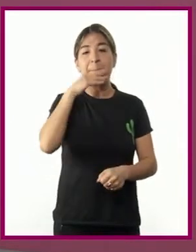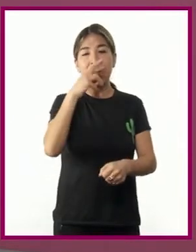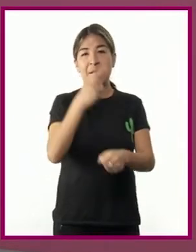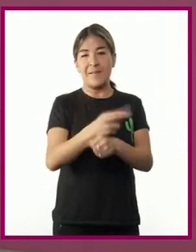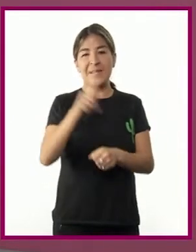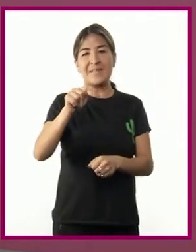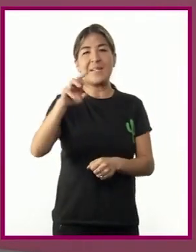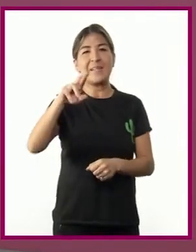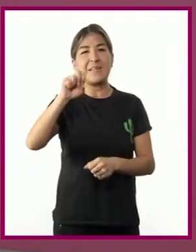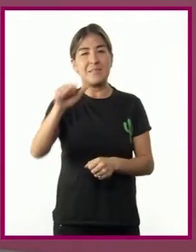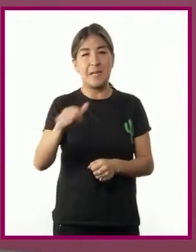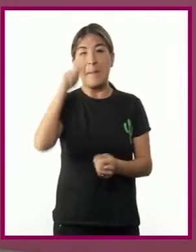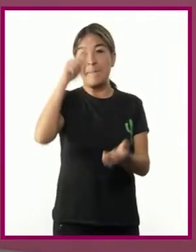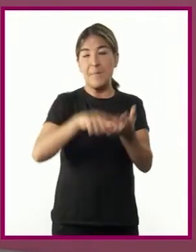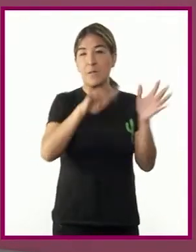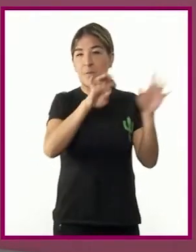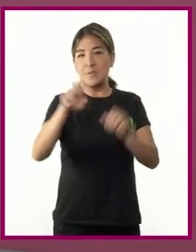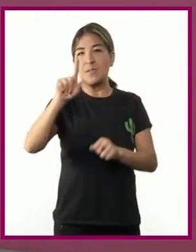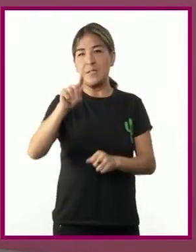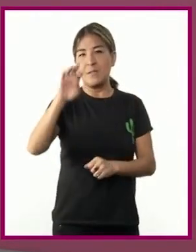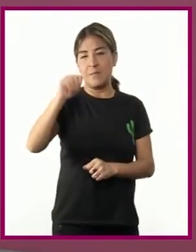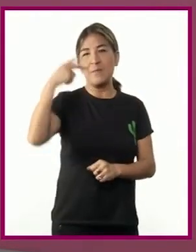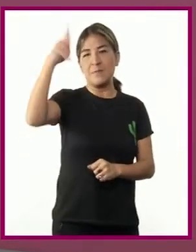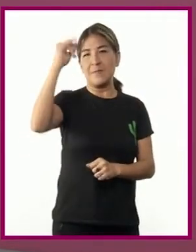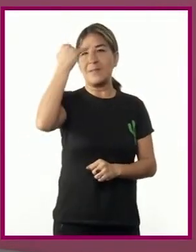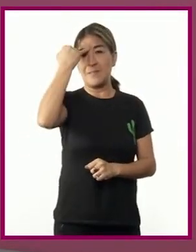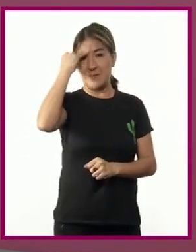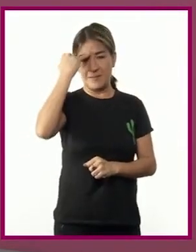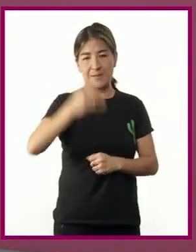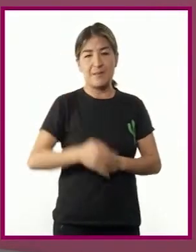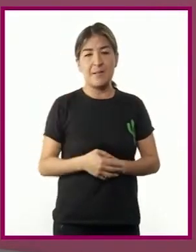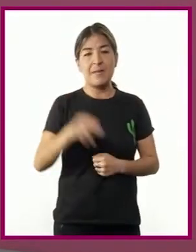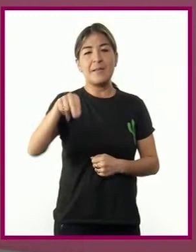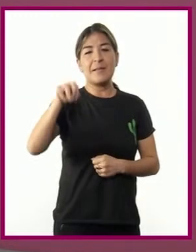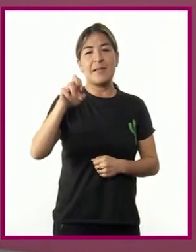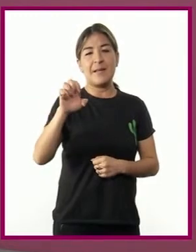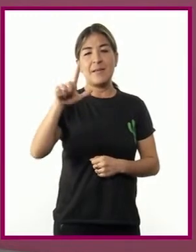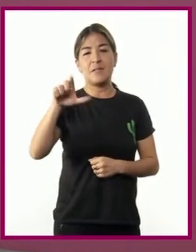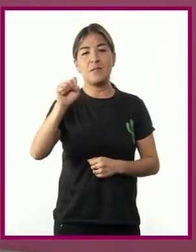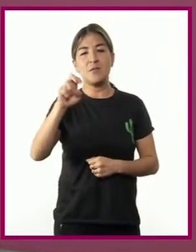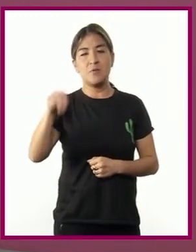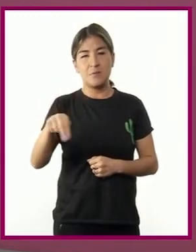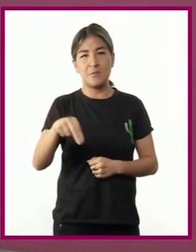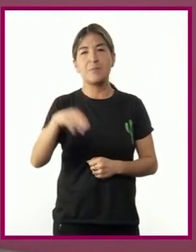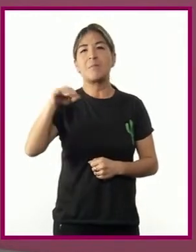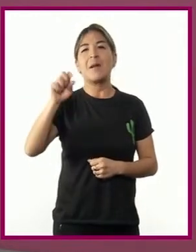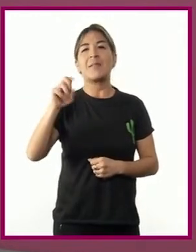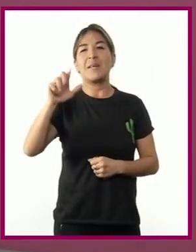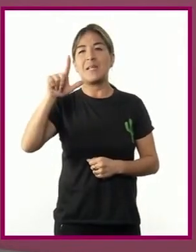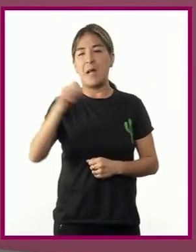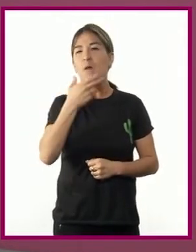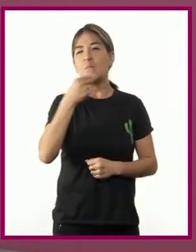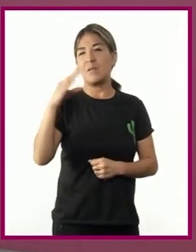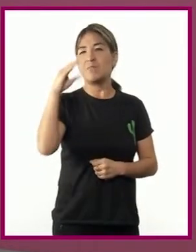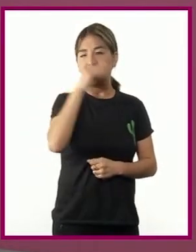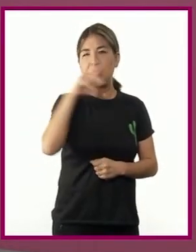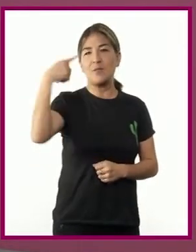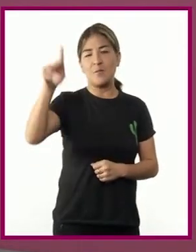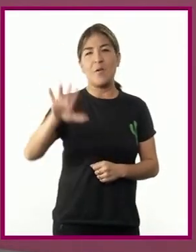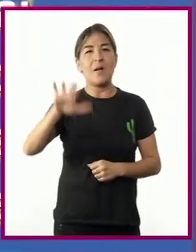en 1979, India; Nelson Mandela, en 1993,